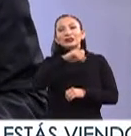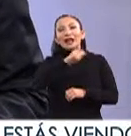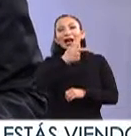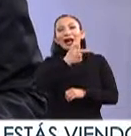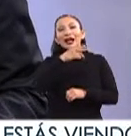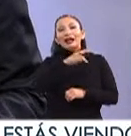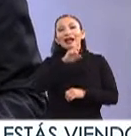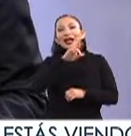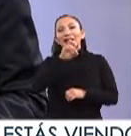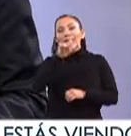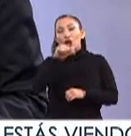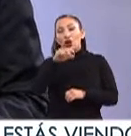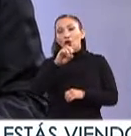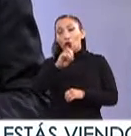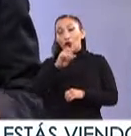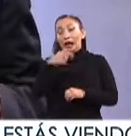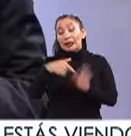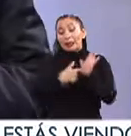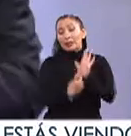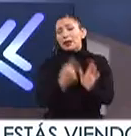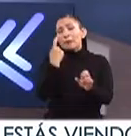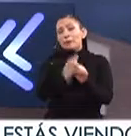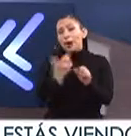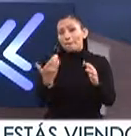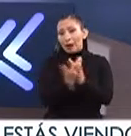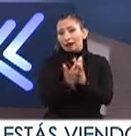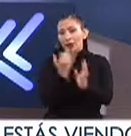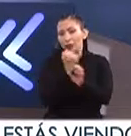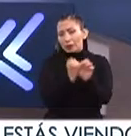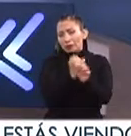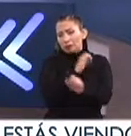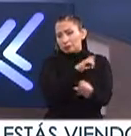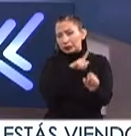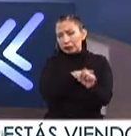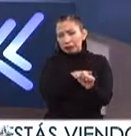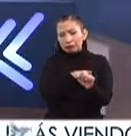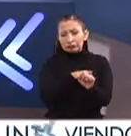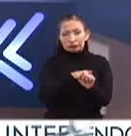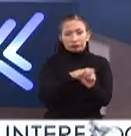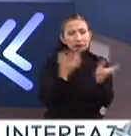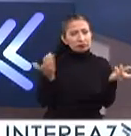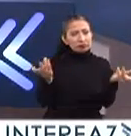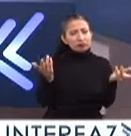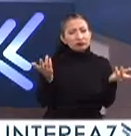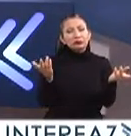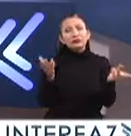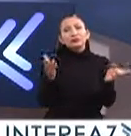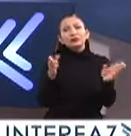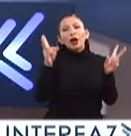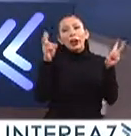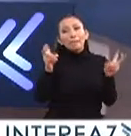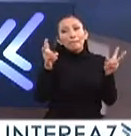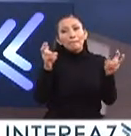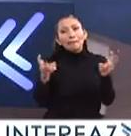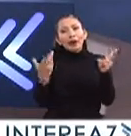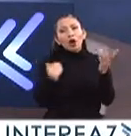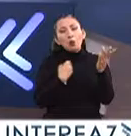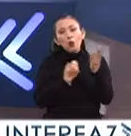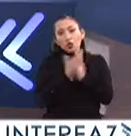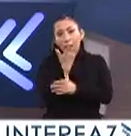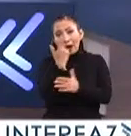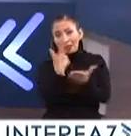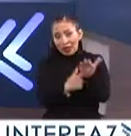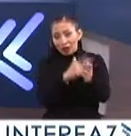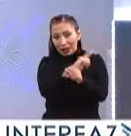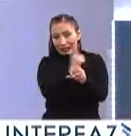nos presenta o nos va a presentar la primera parte de un trabajo especial sobre una carrera que pues relativamente es nueva en la